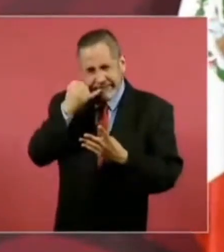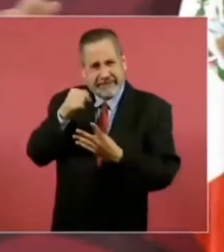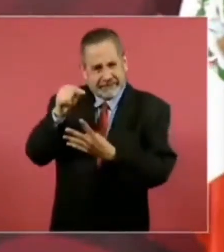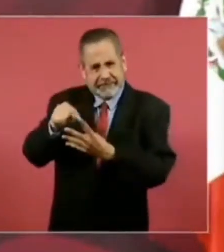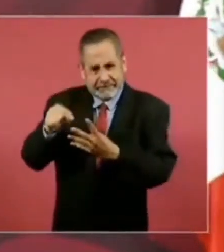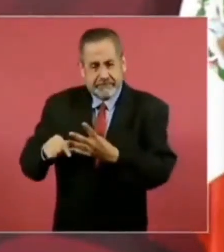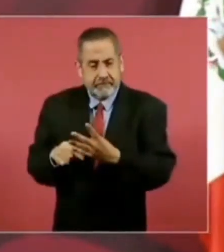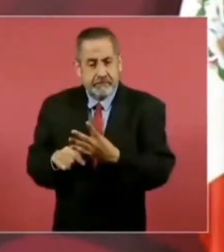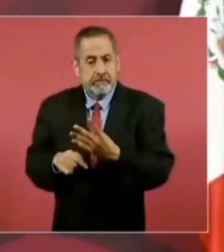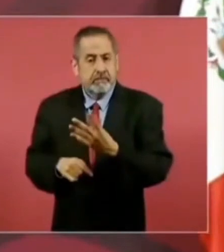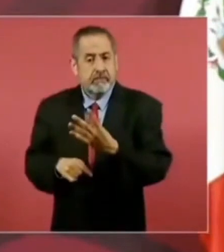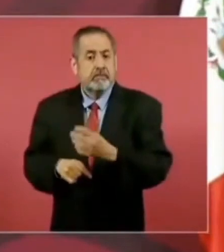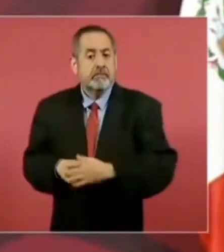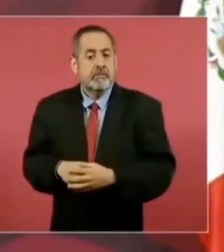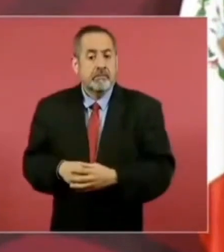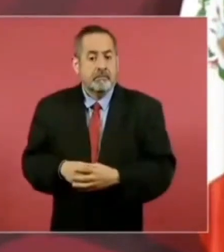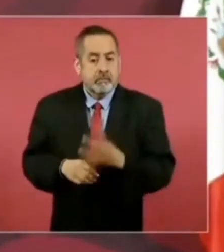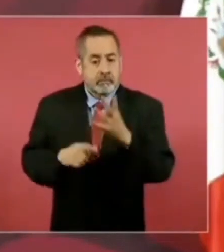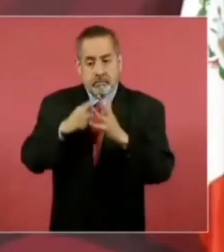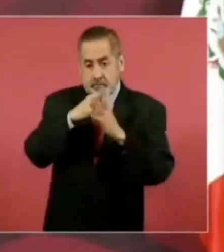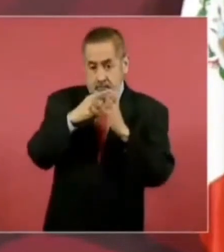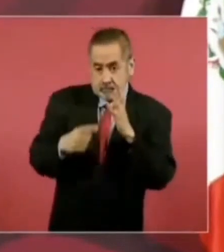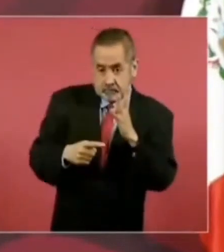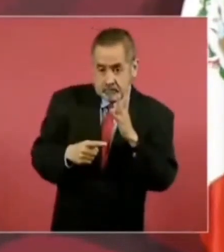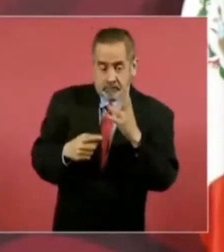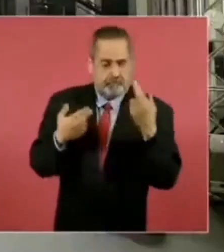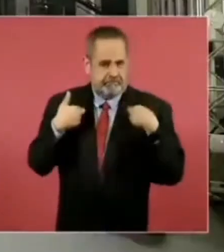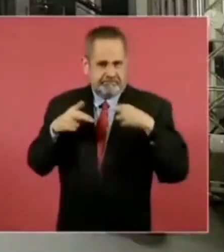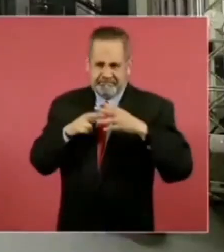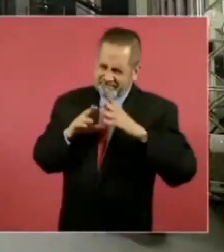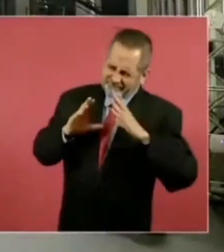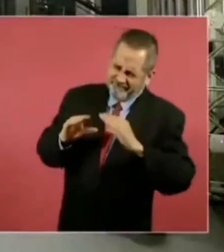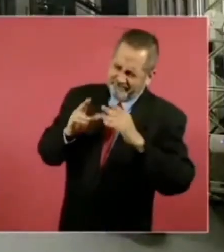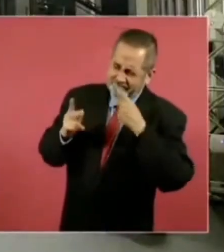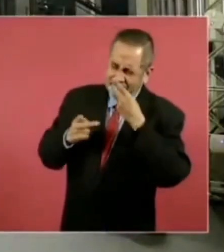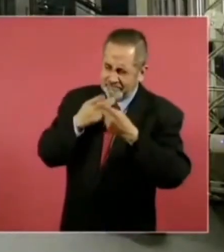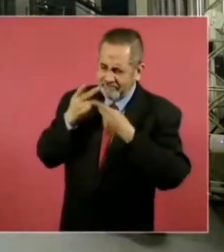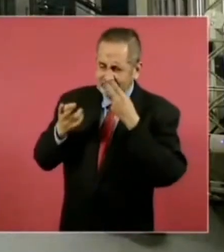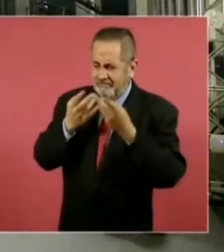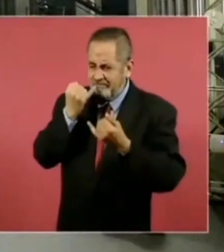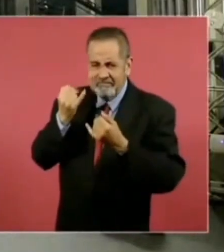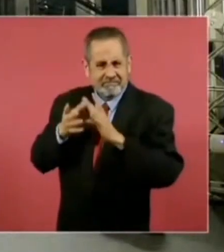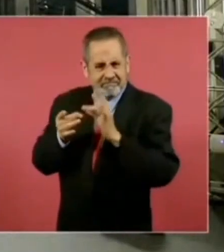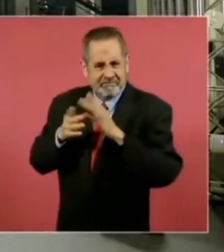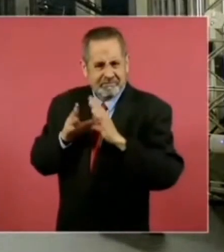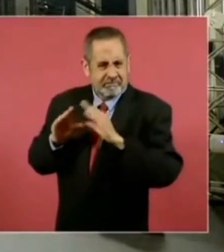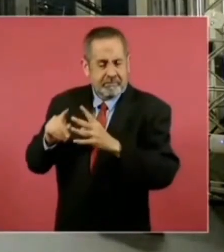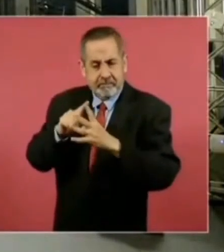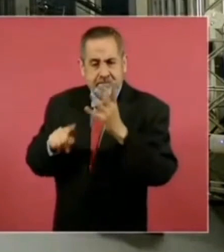Y los 4 ancianos, maestros, y